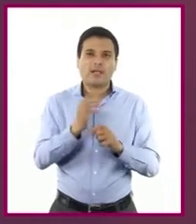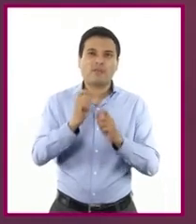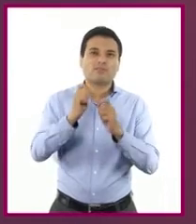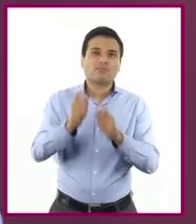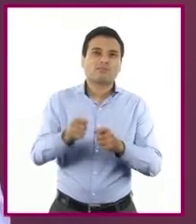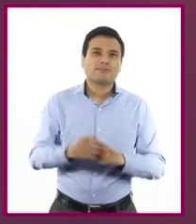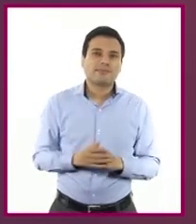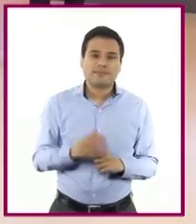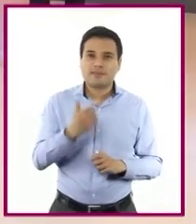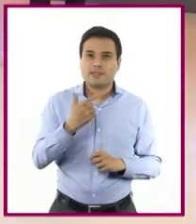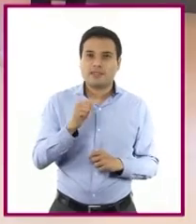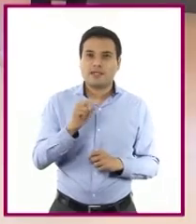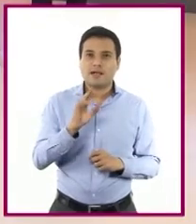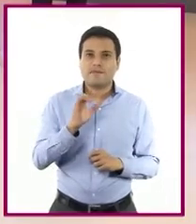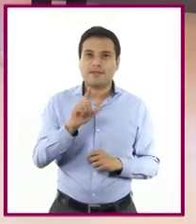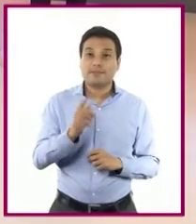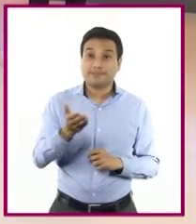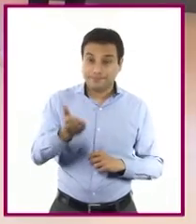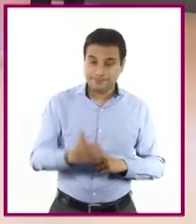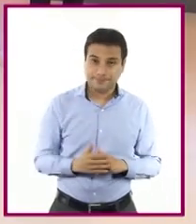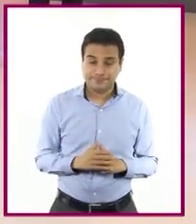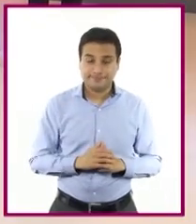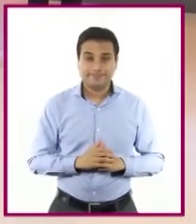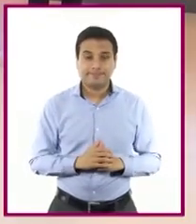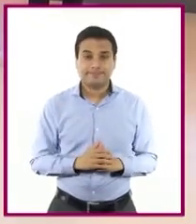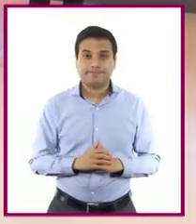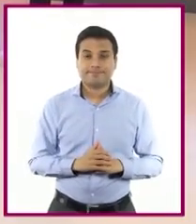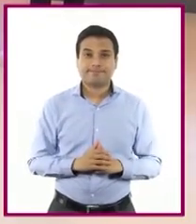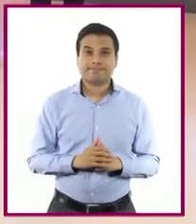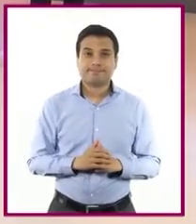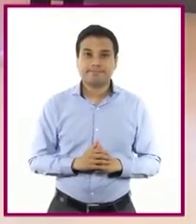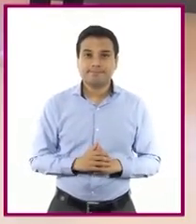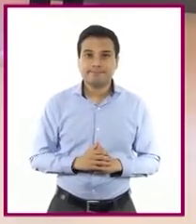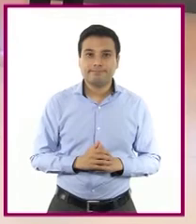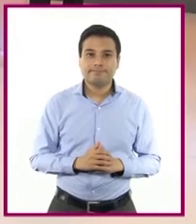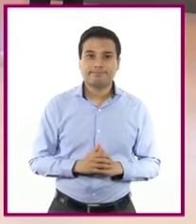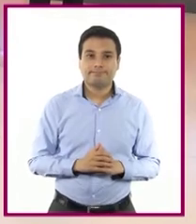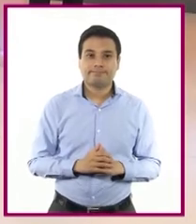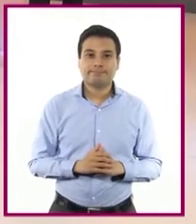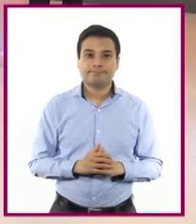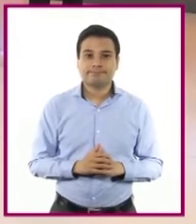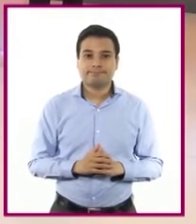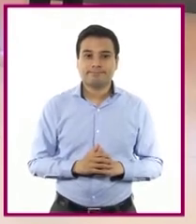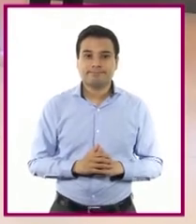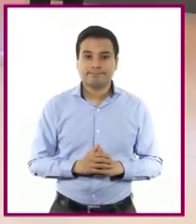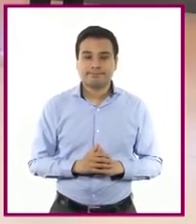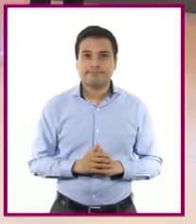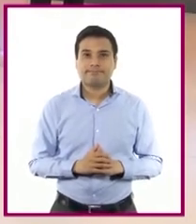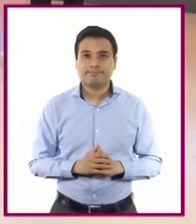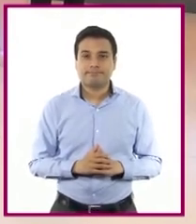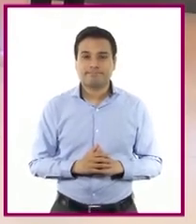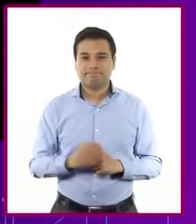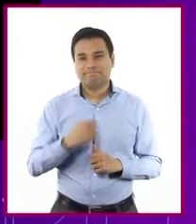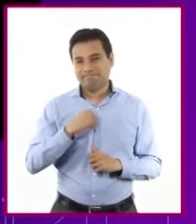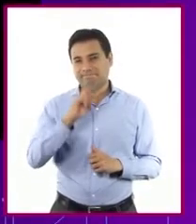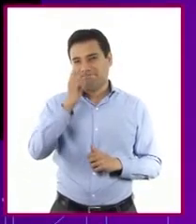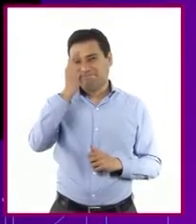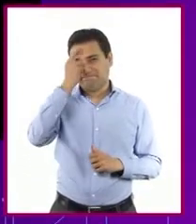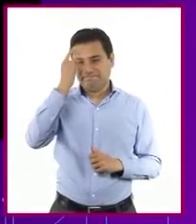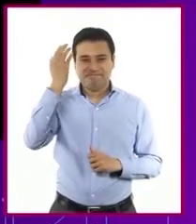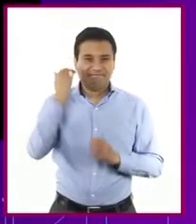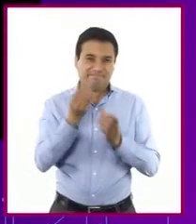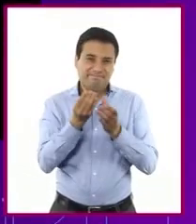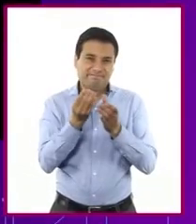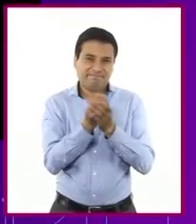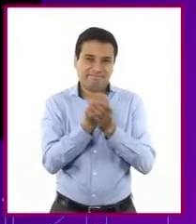con Gabriel. Gabriel, te escuchamos. No les fallaré, equipo. Pues recuerdo que en varias sesiones se habló